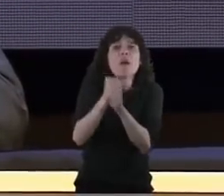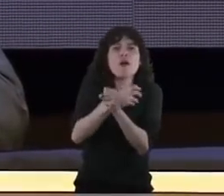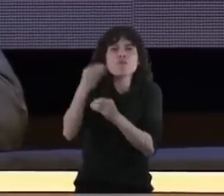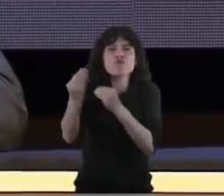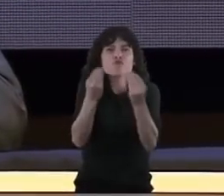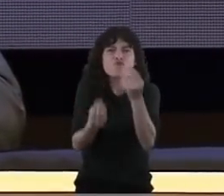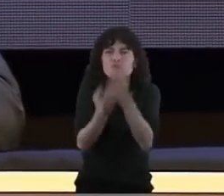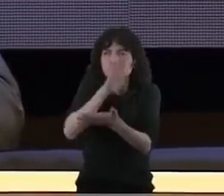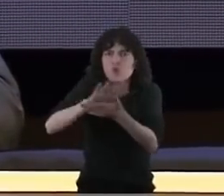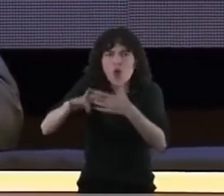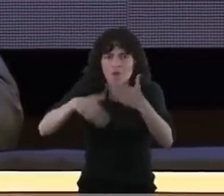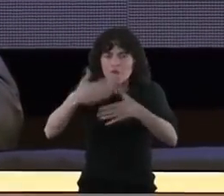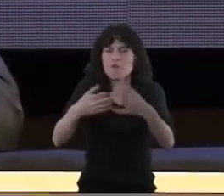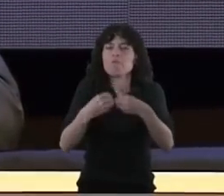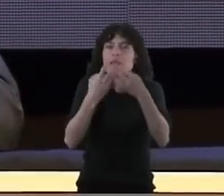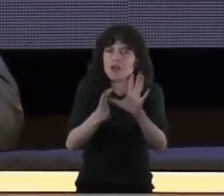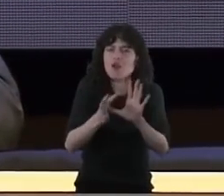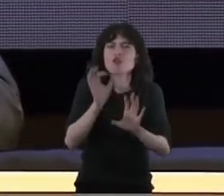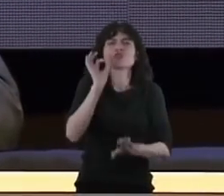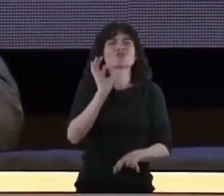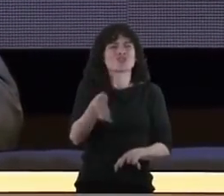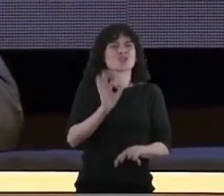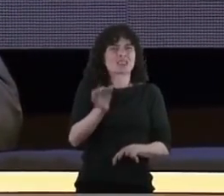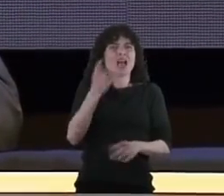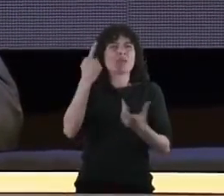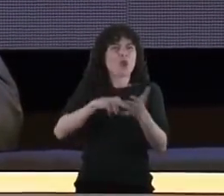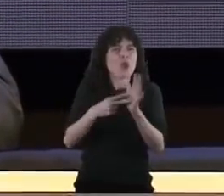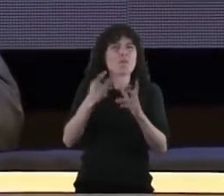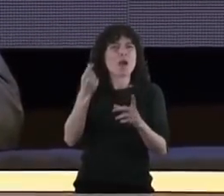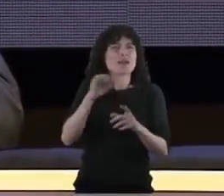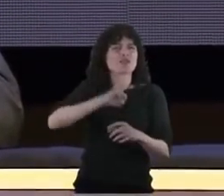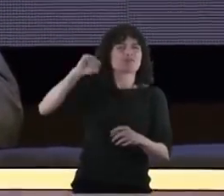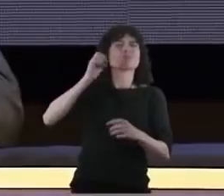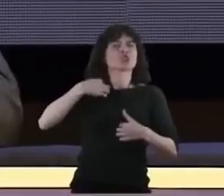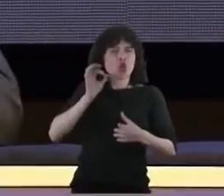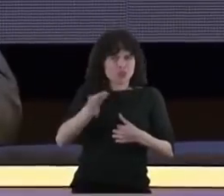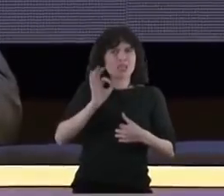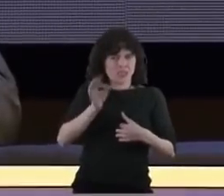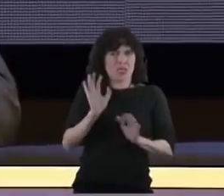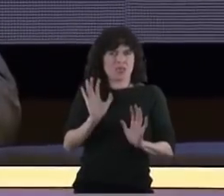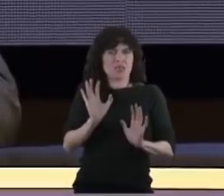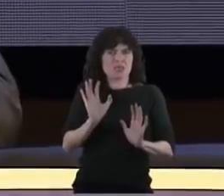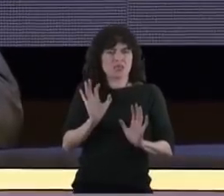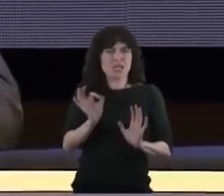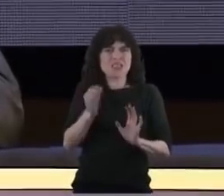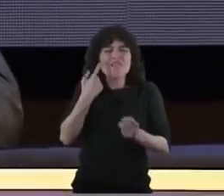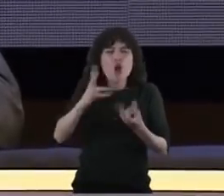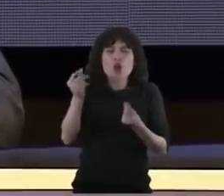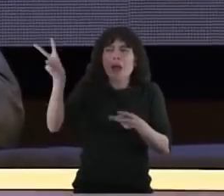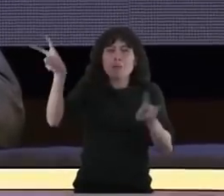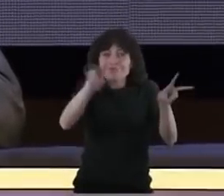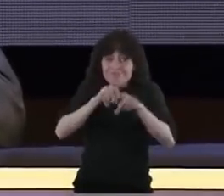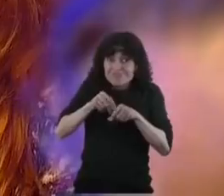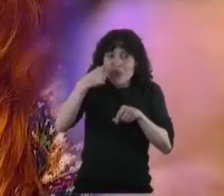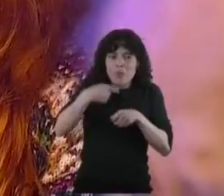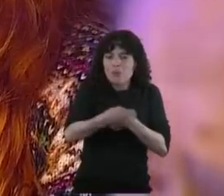está teniendo problemas porque mientras tengamos los índices de inflación que tenemos, la distribución es un problema, la distribución del ingreso.